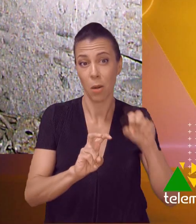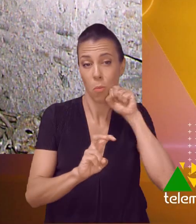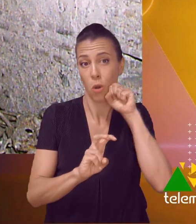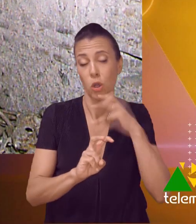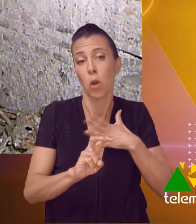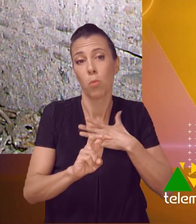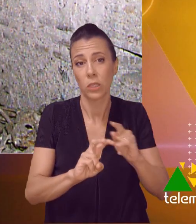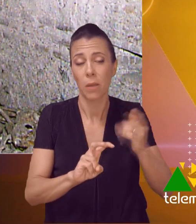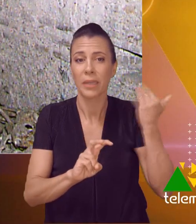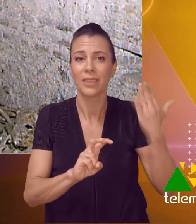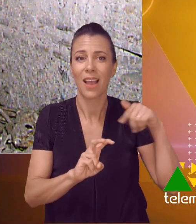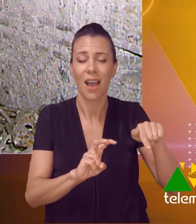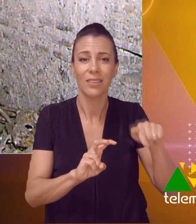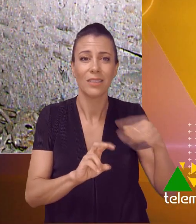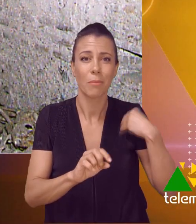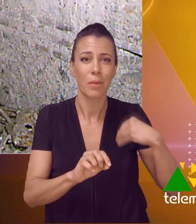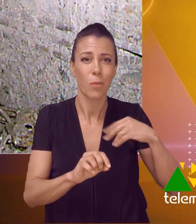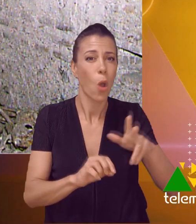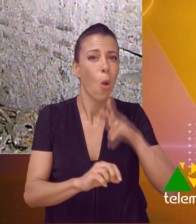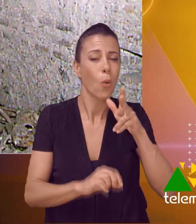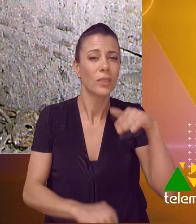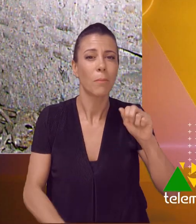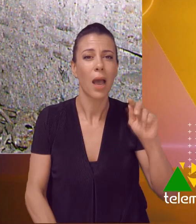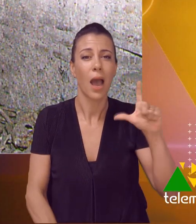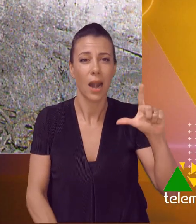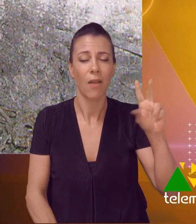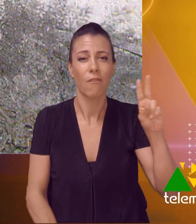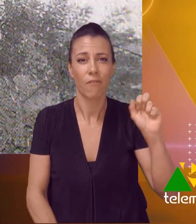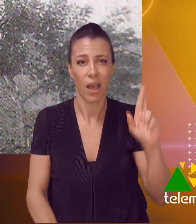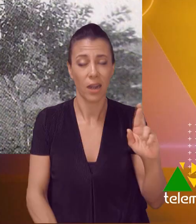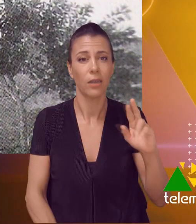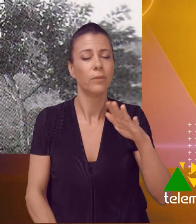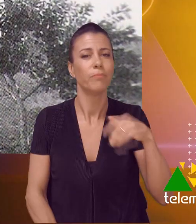estuviera en la huerta del Marbar, en la zona de